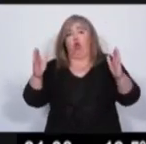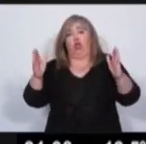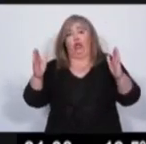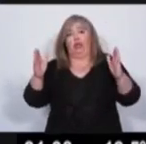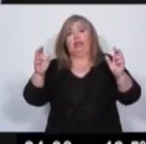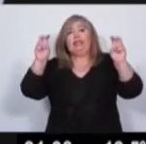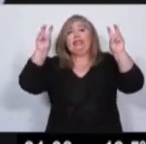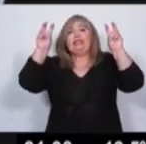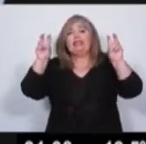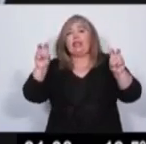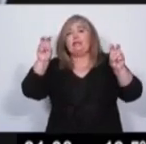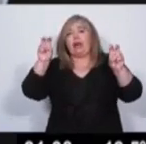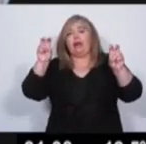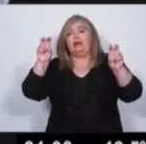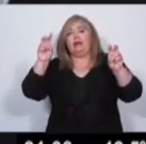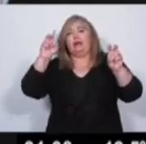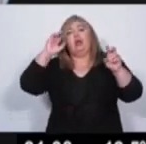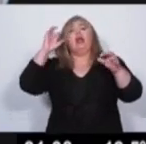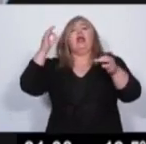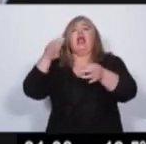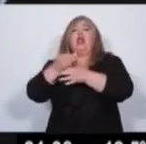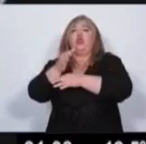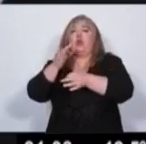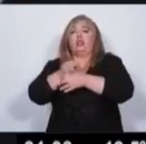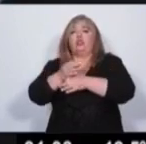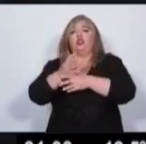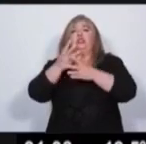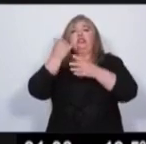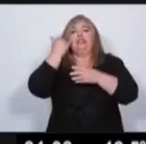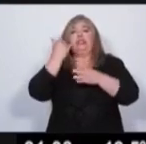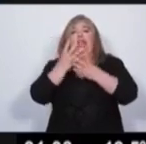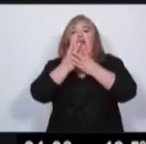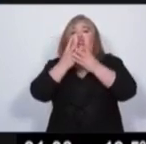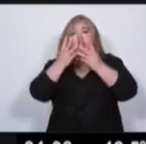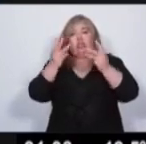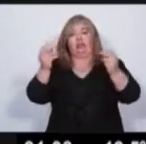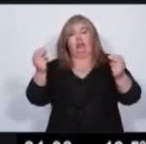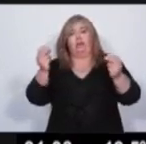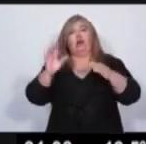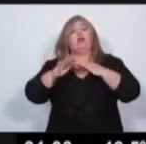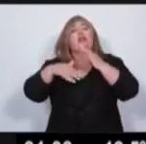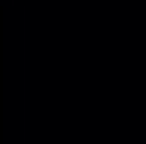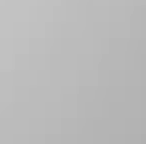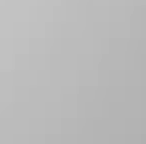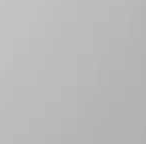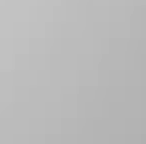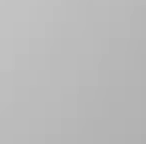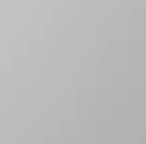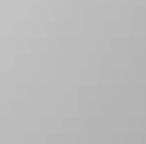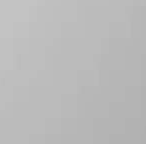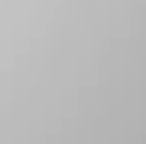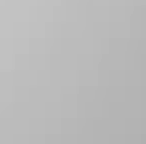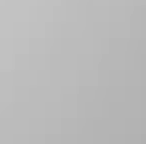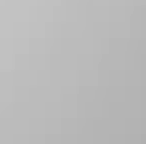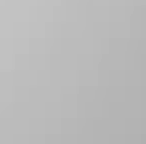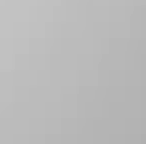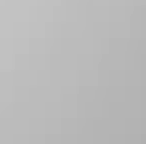ha destinado para debatir específicamente educación vamos a hablar de desarrollo económico en el próximo